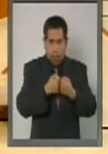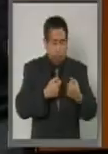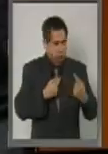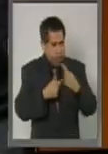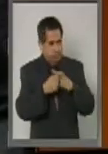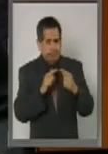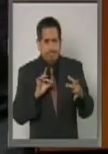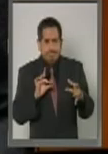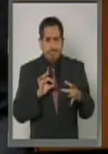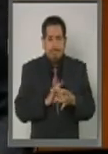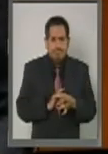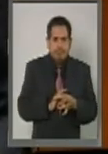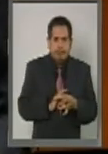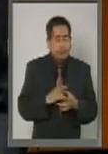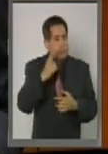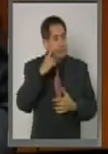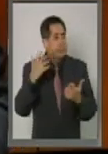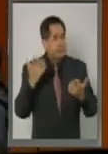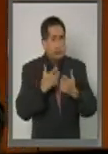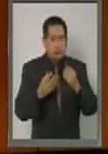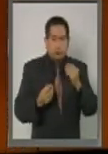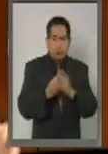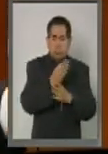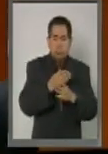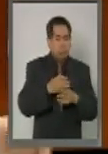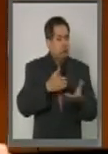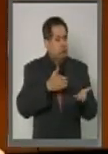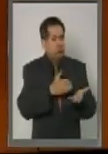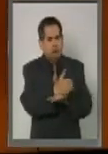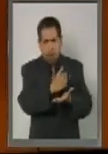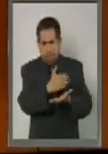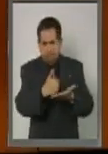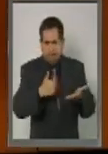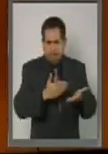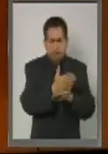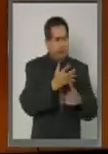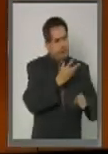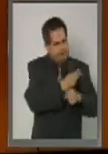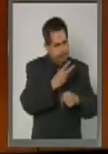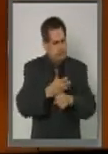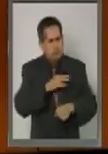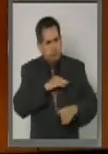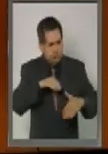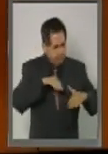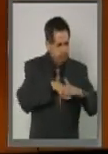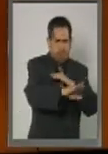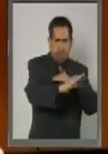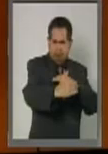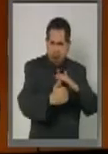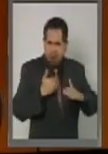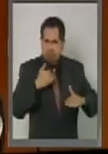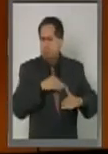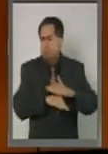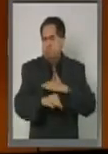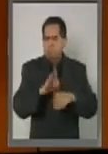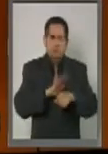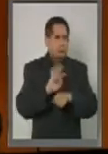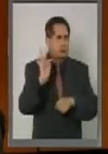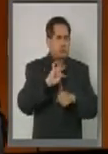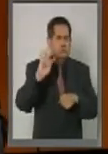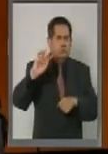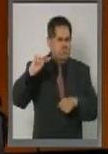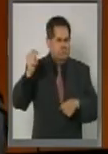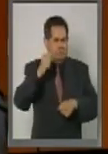acerquen, a desarrollar nuevos cruces fronterizos, a modernizar los existentes, a utilizar la tecnología para tener una frontera más